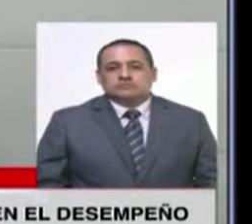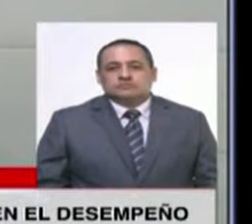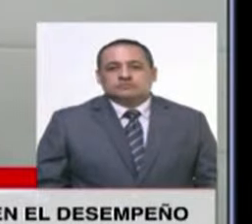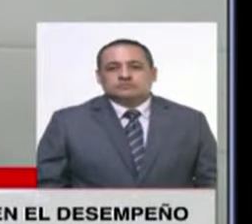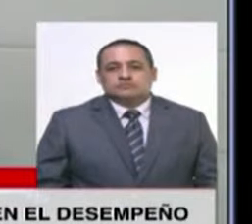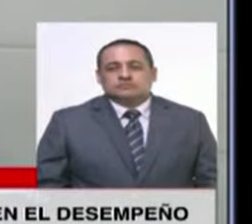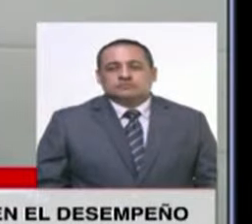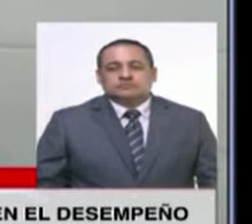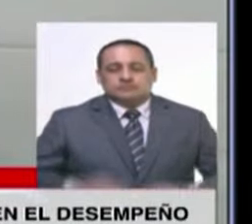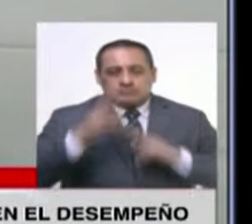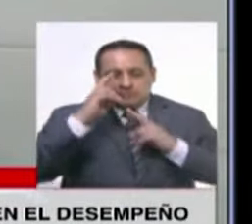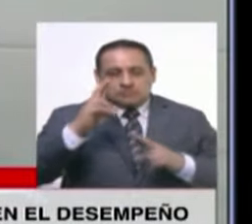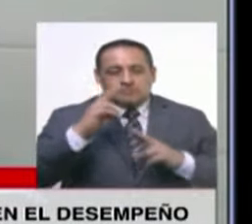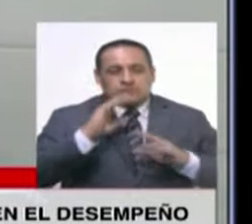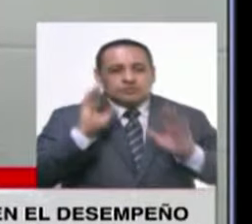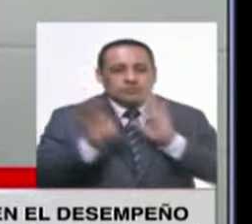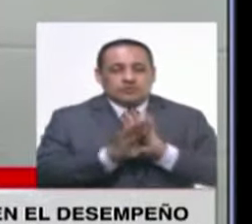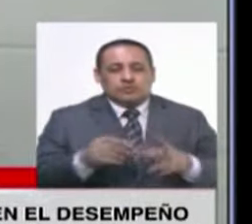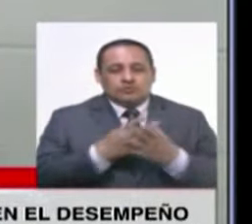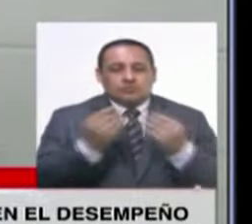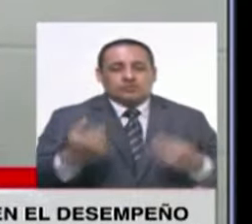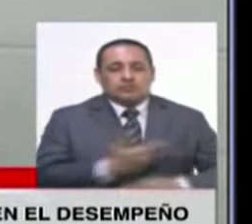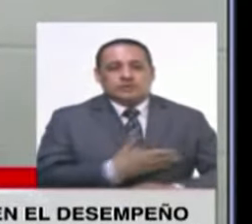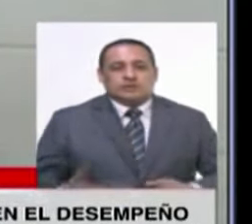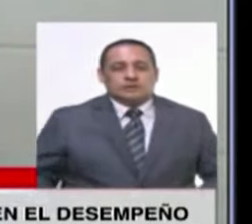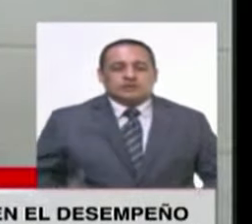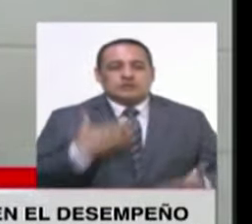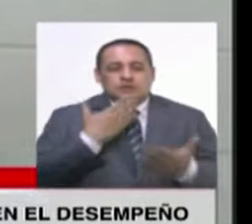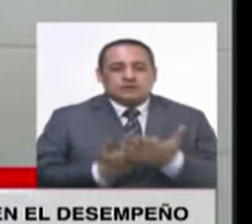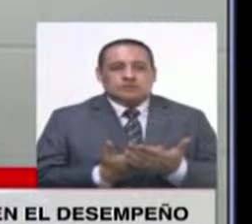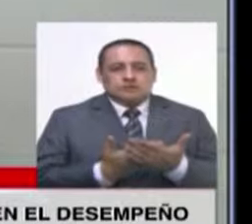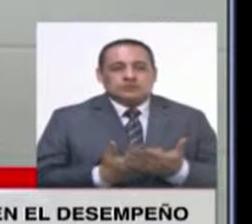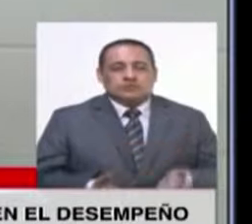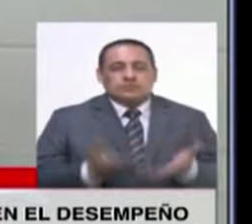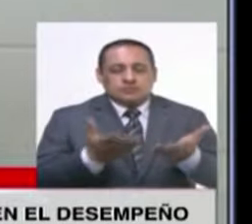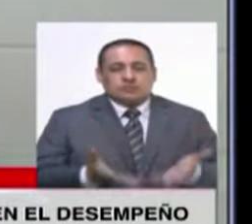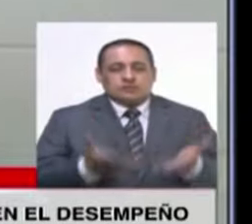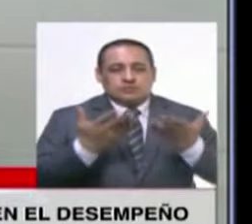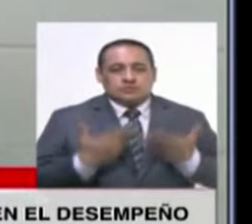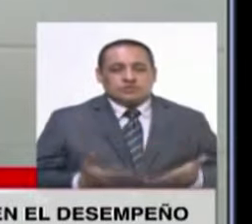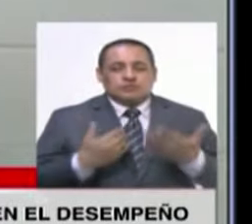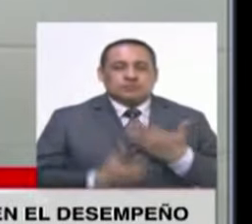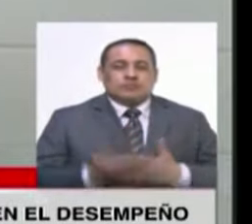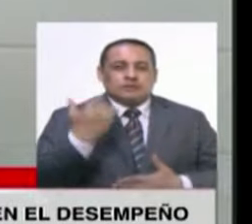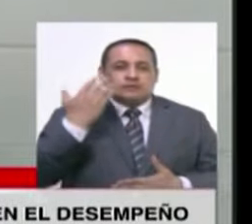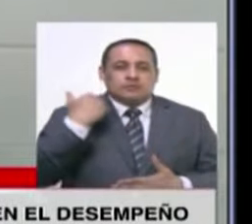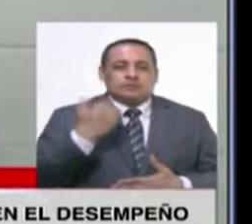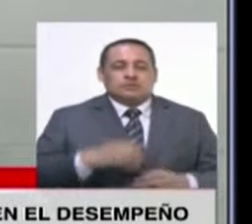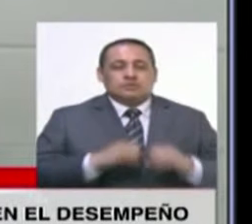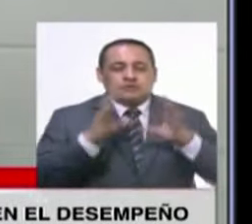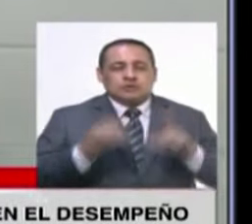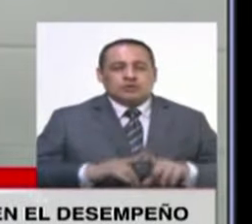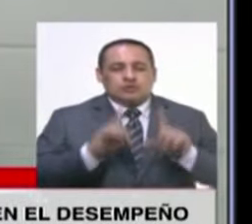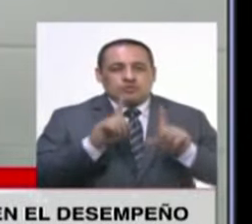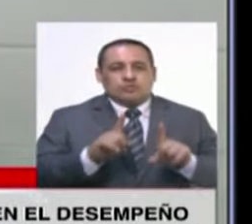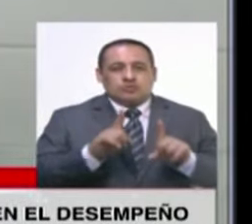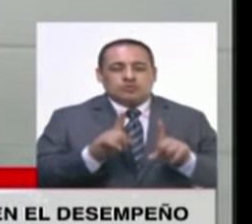por el respeto que le tengo y por la gratitud que usted lideró el día 11